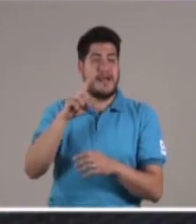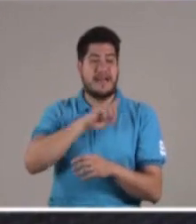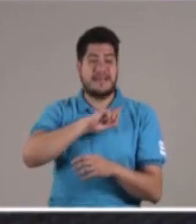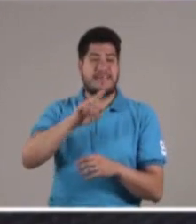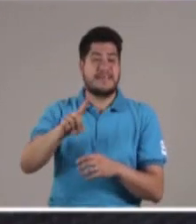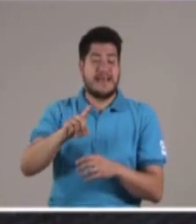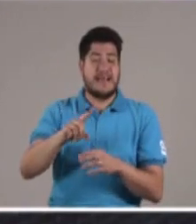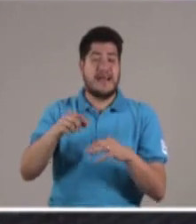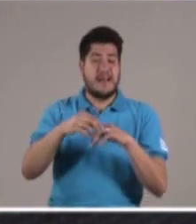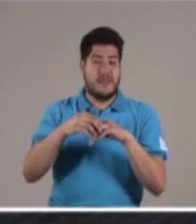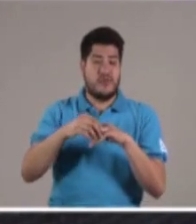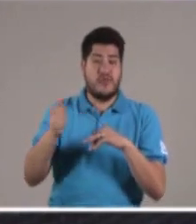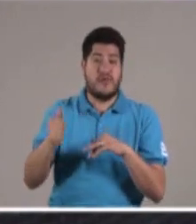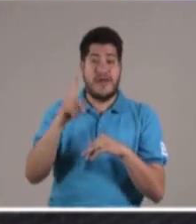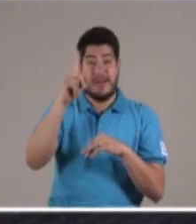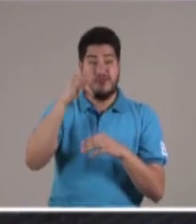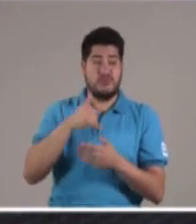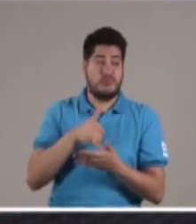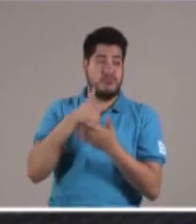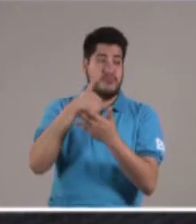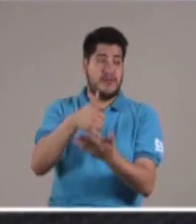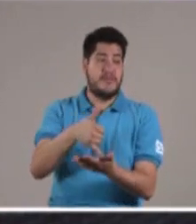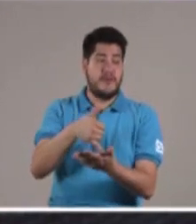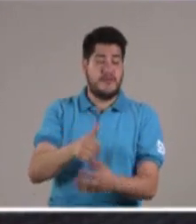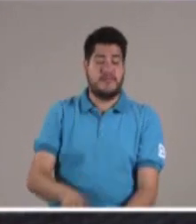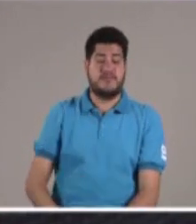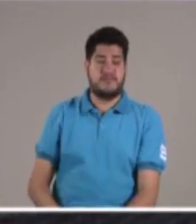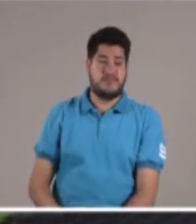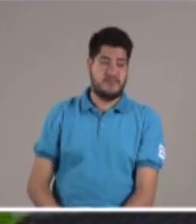novia es un galardón